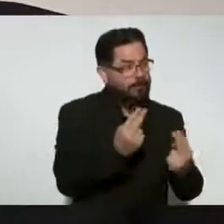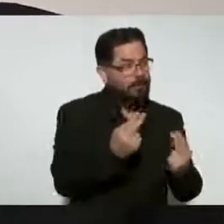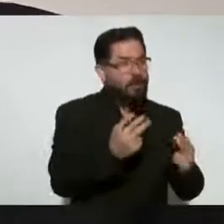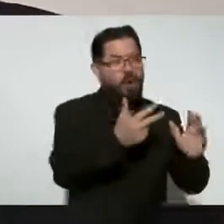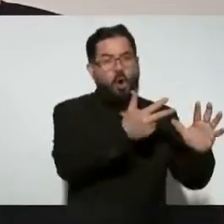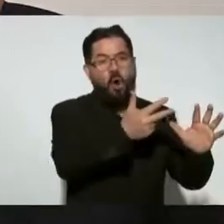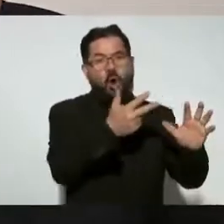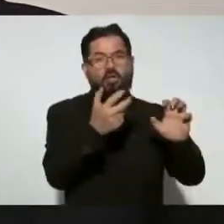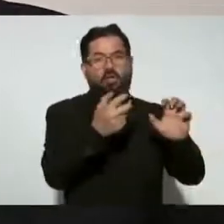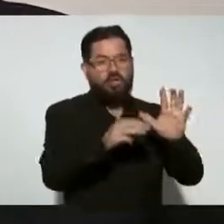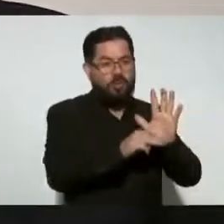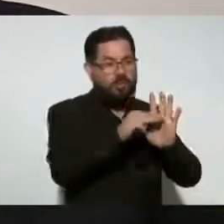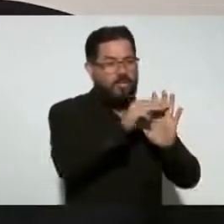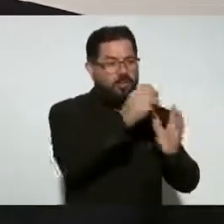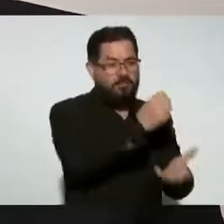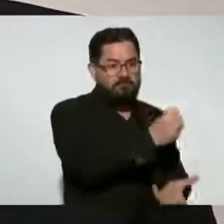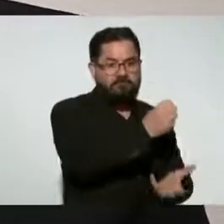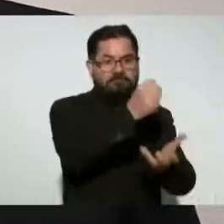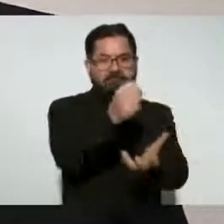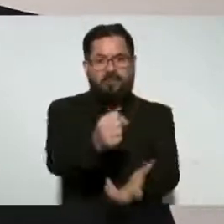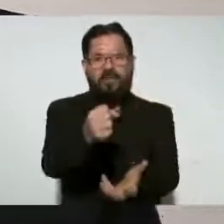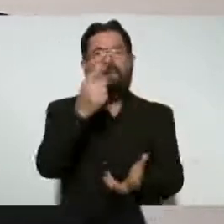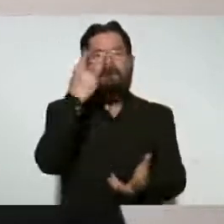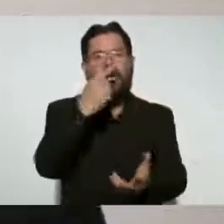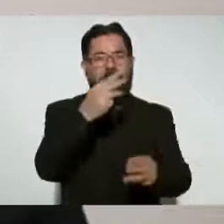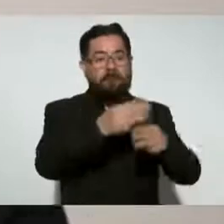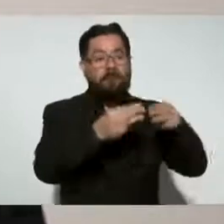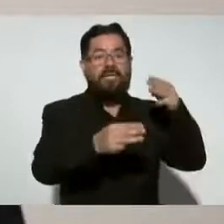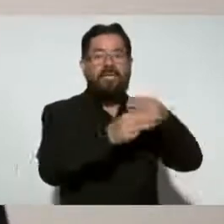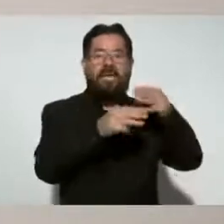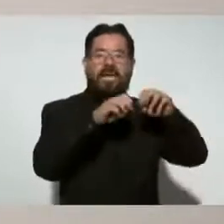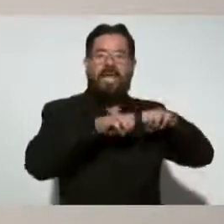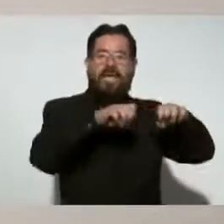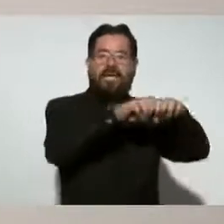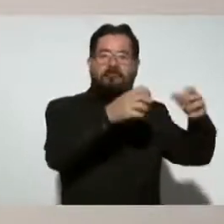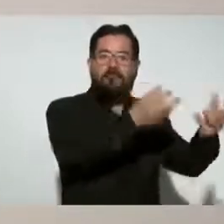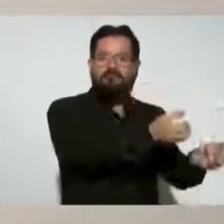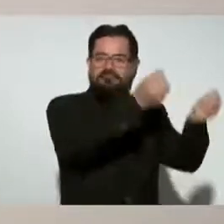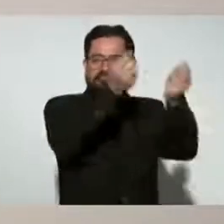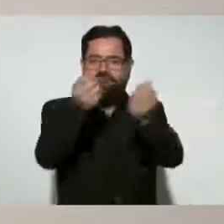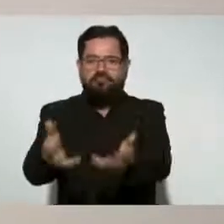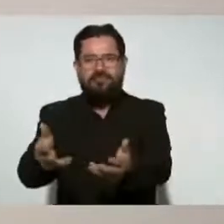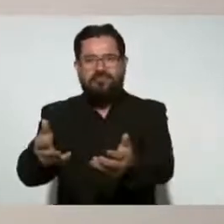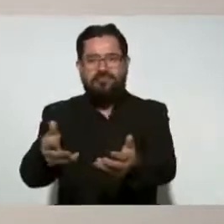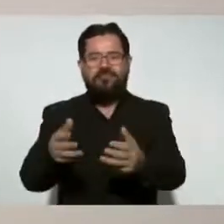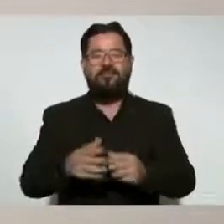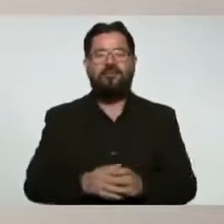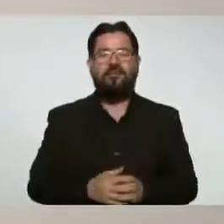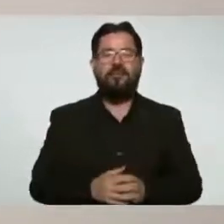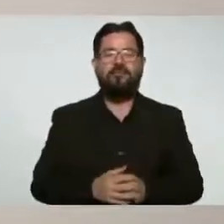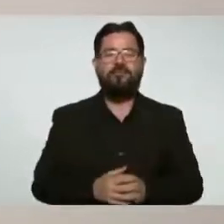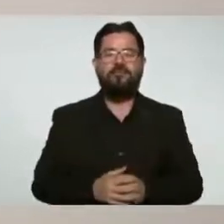millones para equiparlo, para que tenga